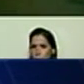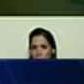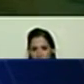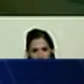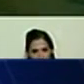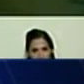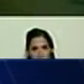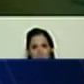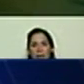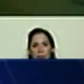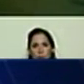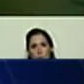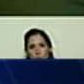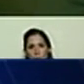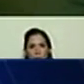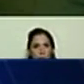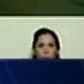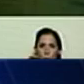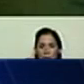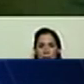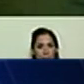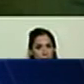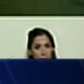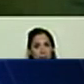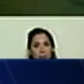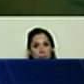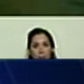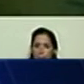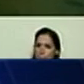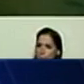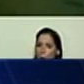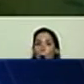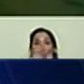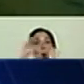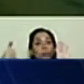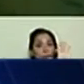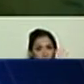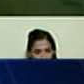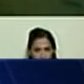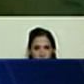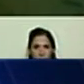espacios, nuestra soberanía y nuestra independencia. Es un mandato constitucional.